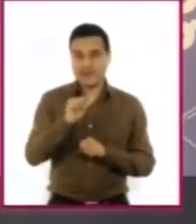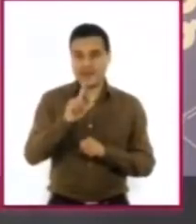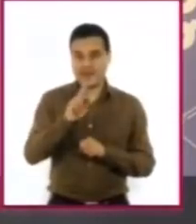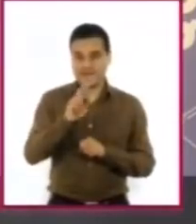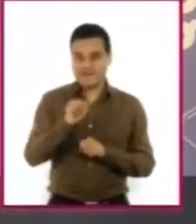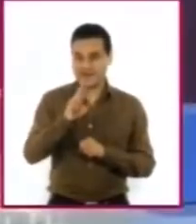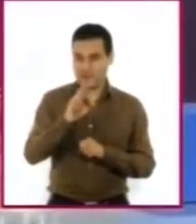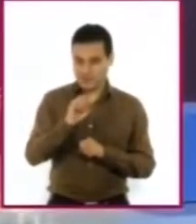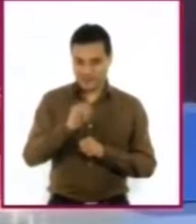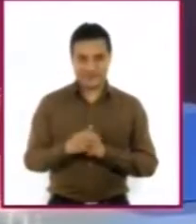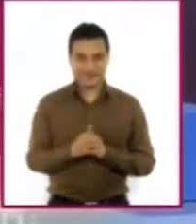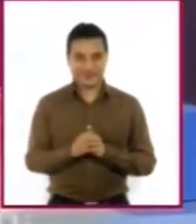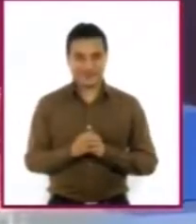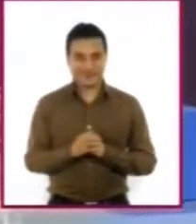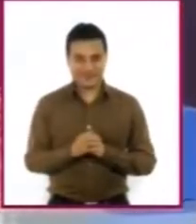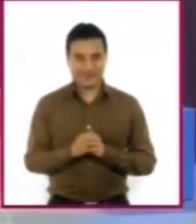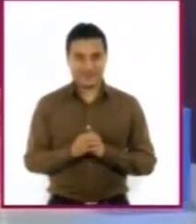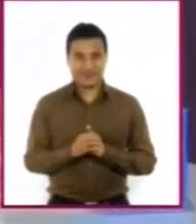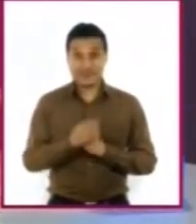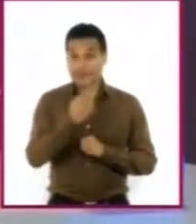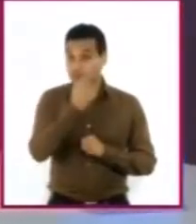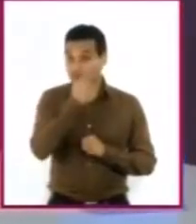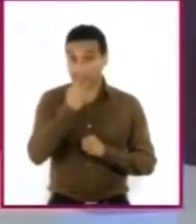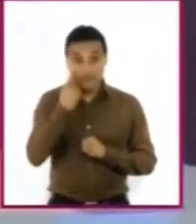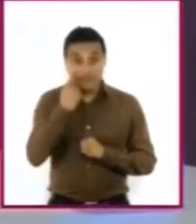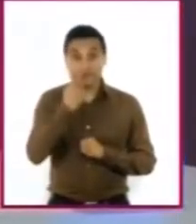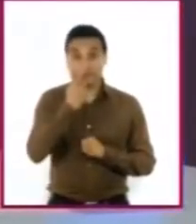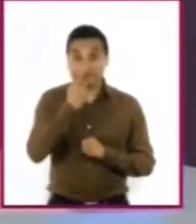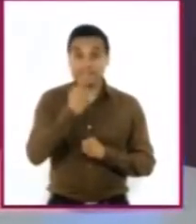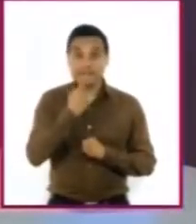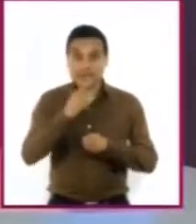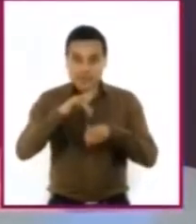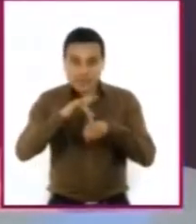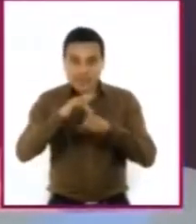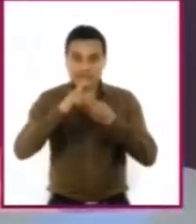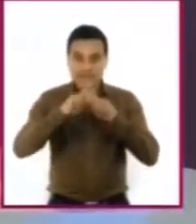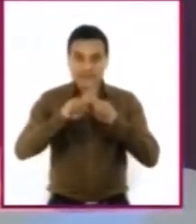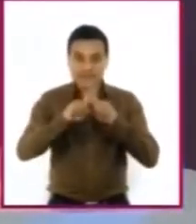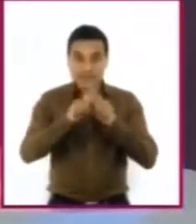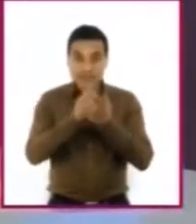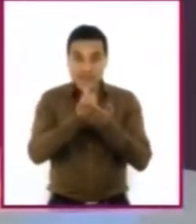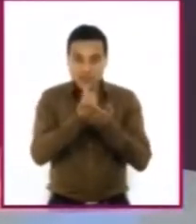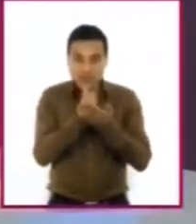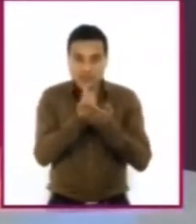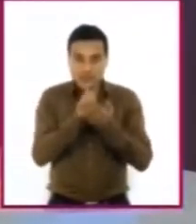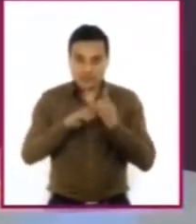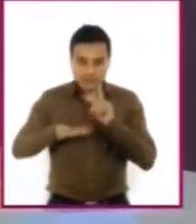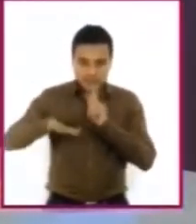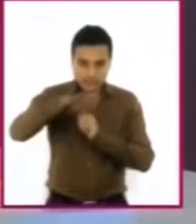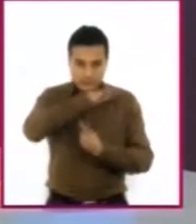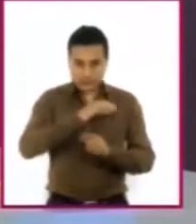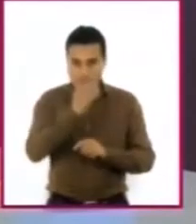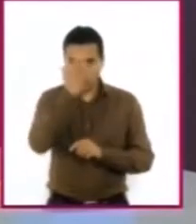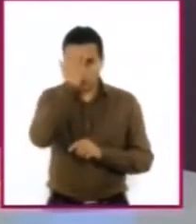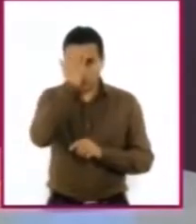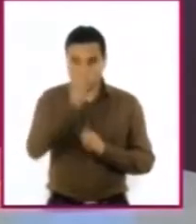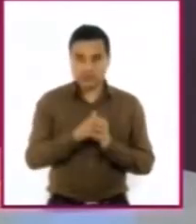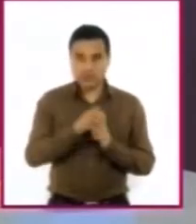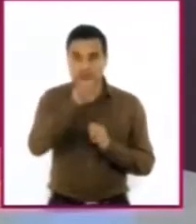Calderón. Nuestros sentidos nos ayudan a percibir los estímulos del medio y también las propiedades de los materiales que nos